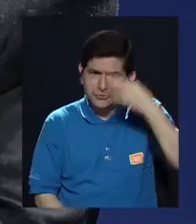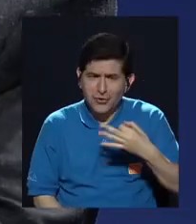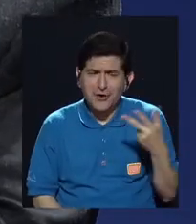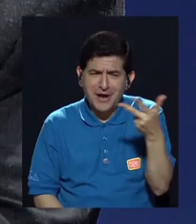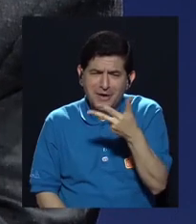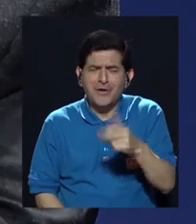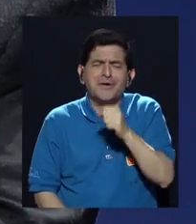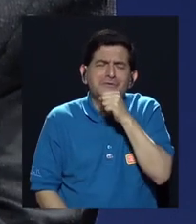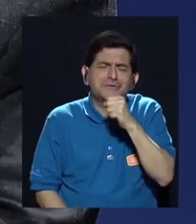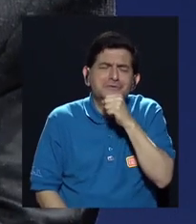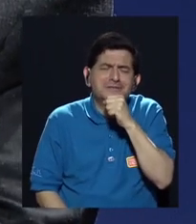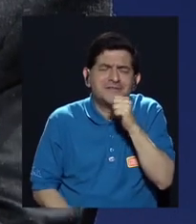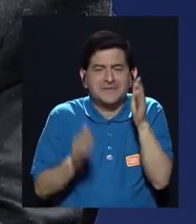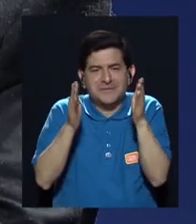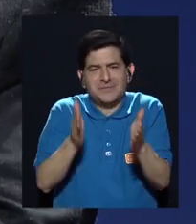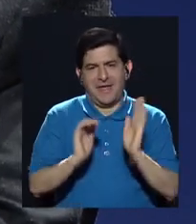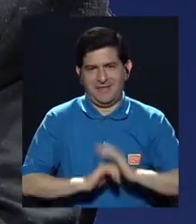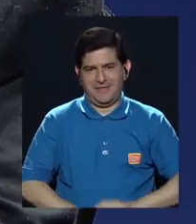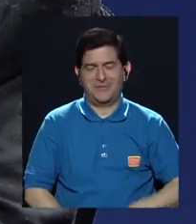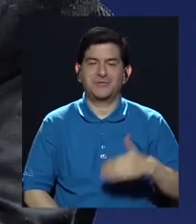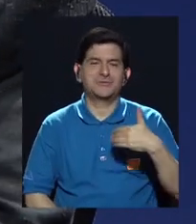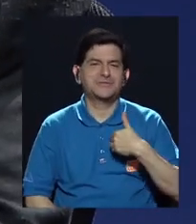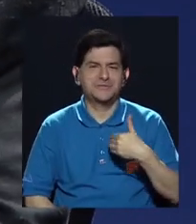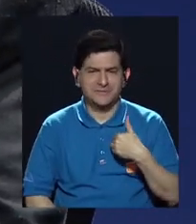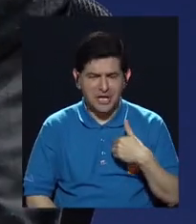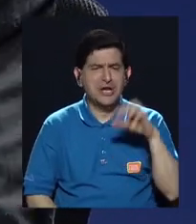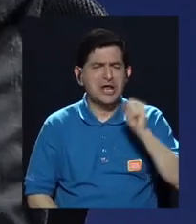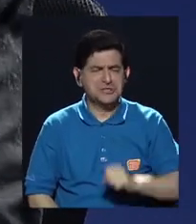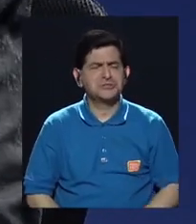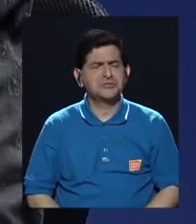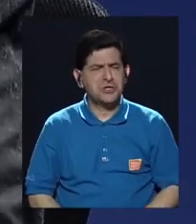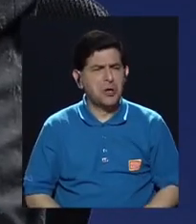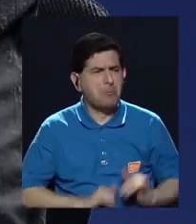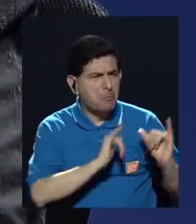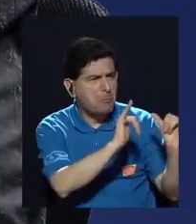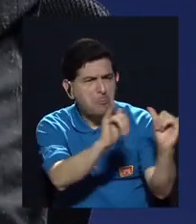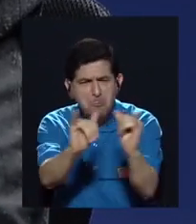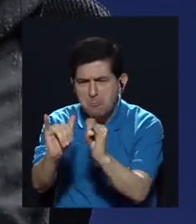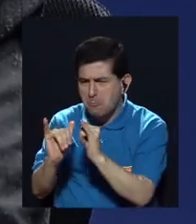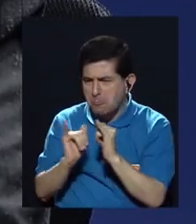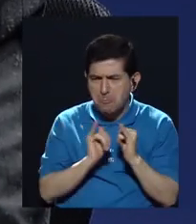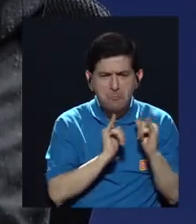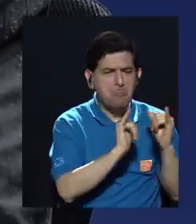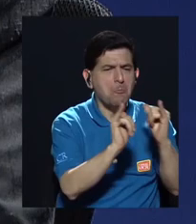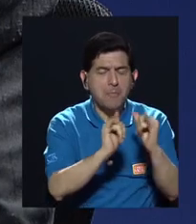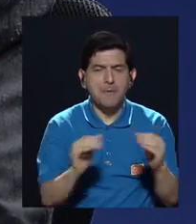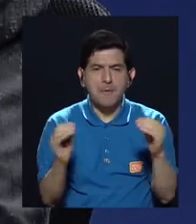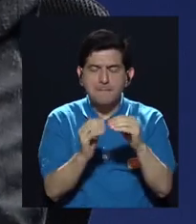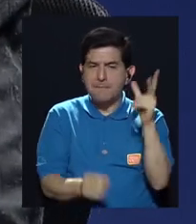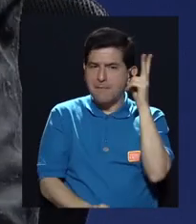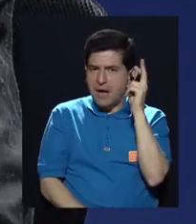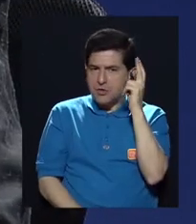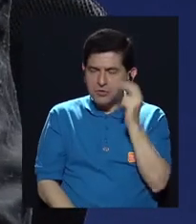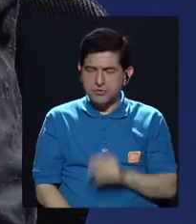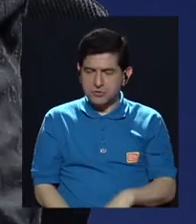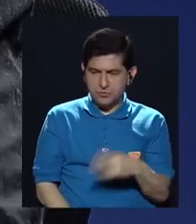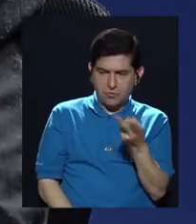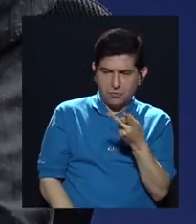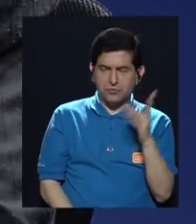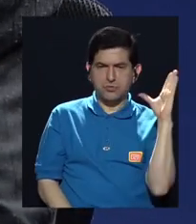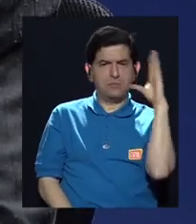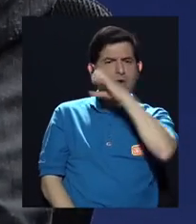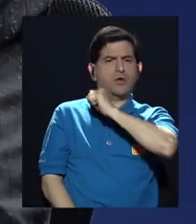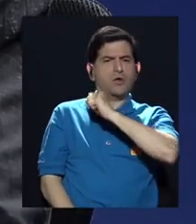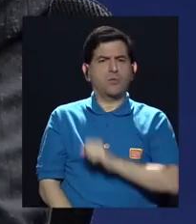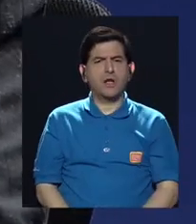Me parece que los tres viejitos tenían mucho en común, y entre más los oigo hablar a ellos,